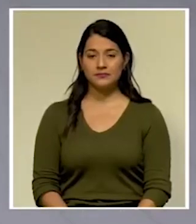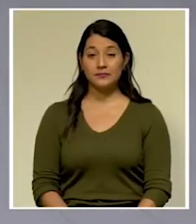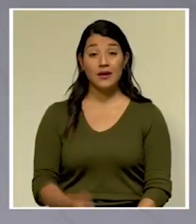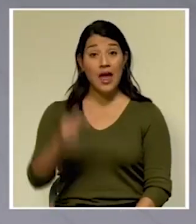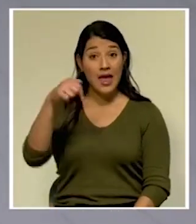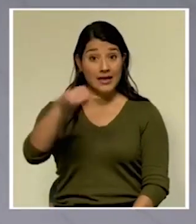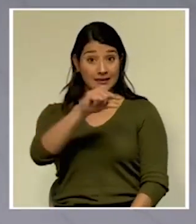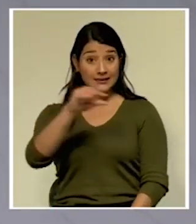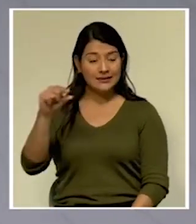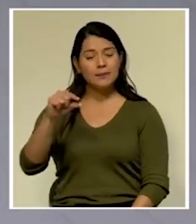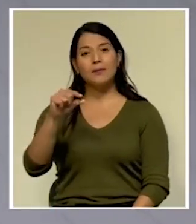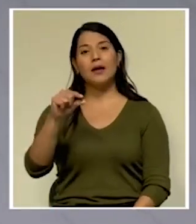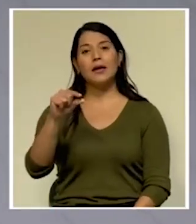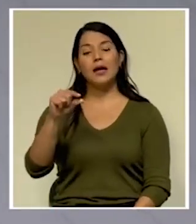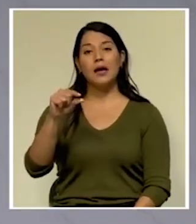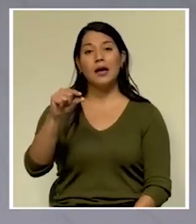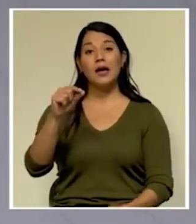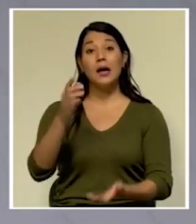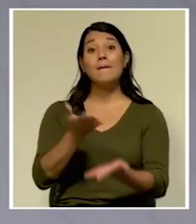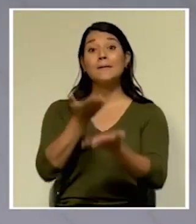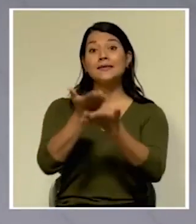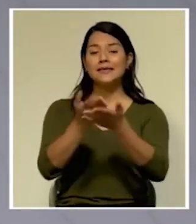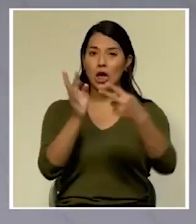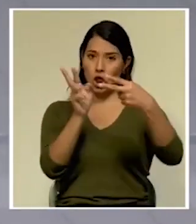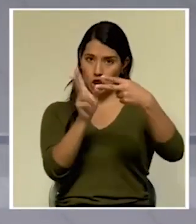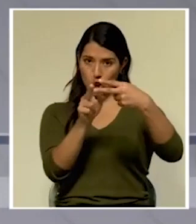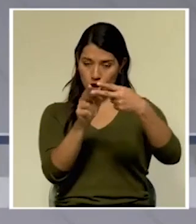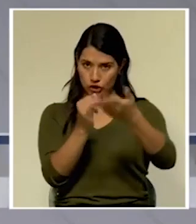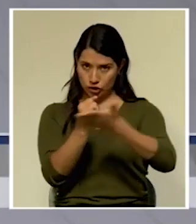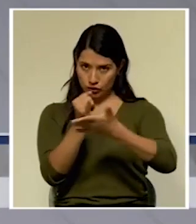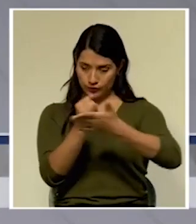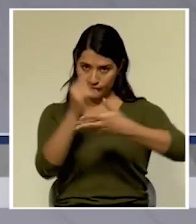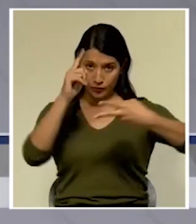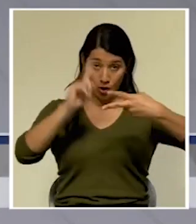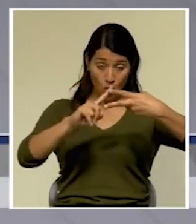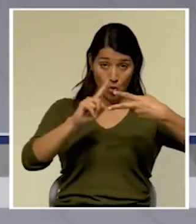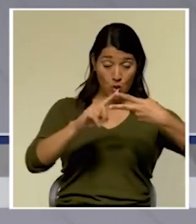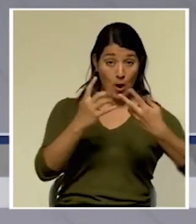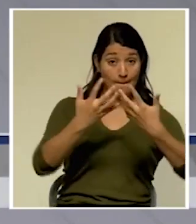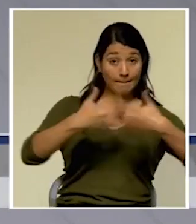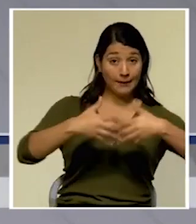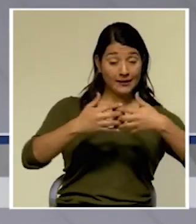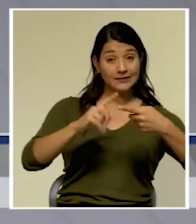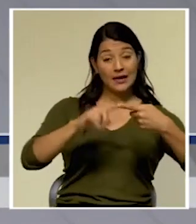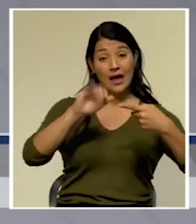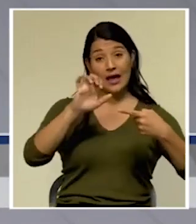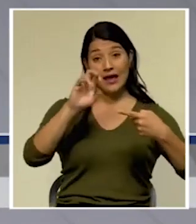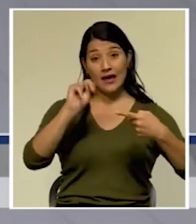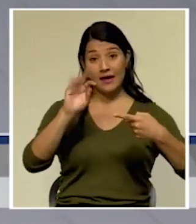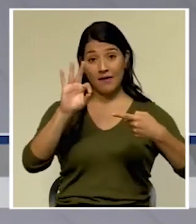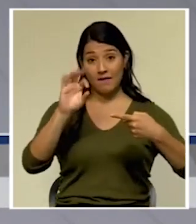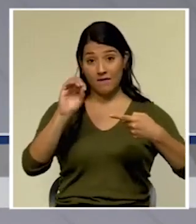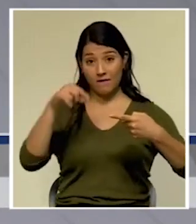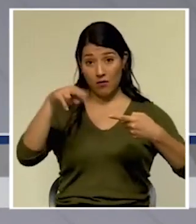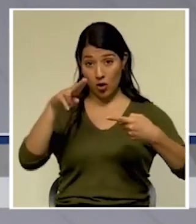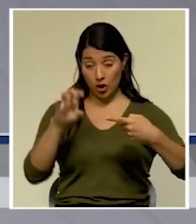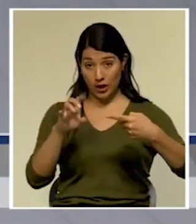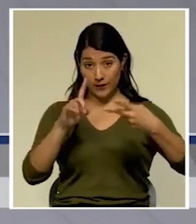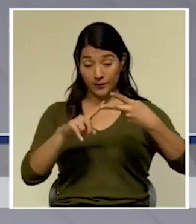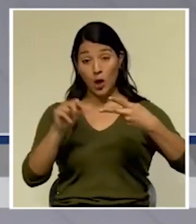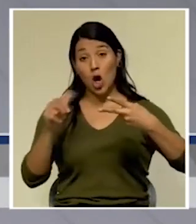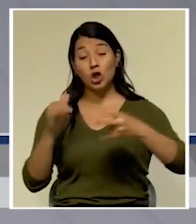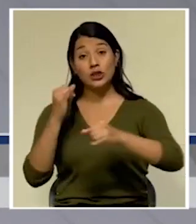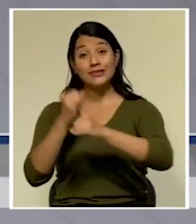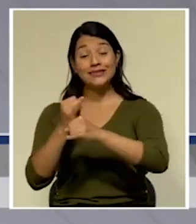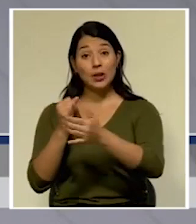Esta semana se presentaron dos estudios, uno de la empresa Enfoques y otro del